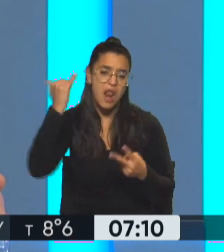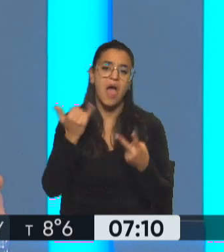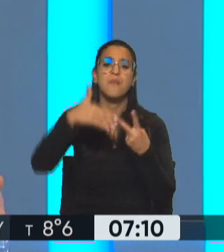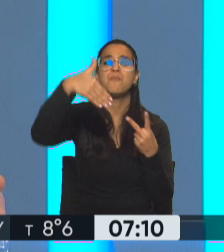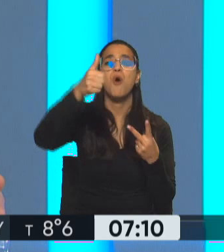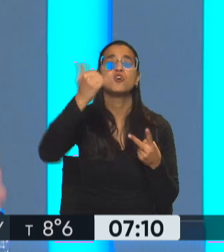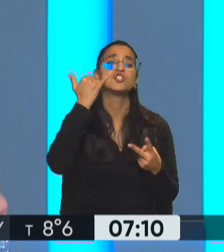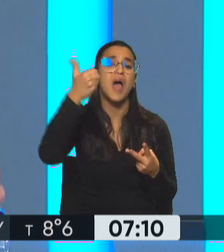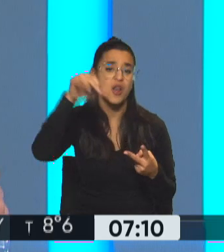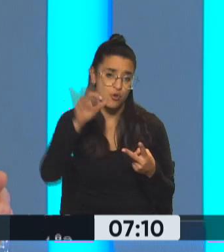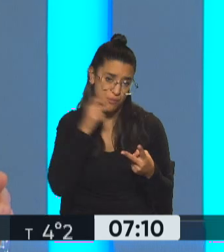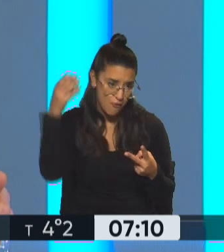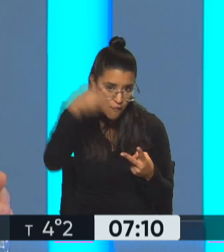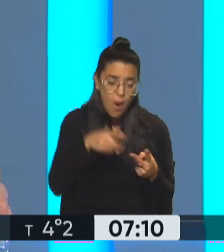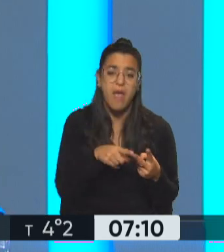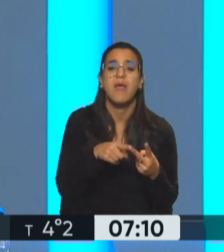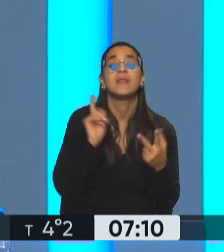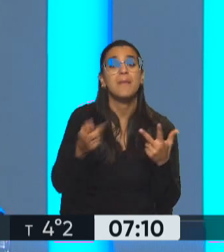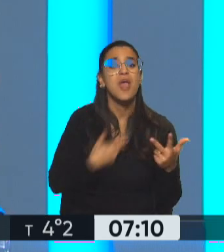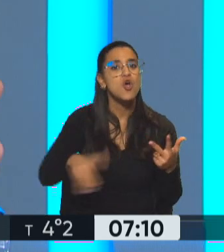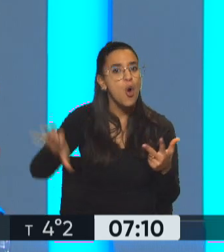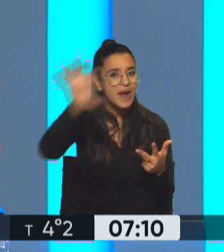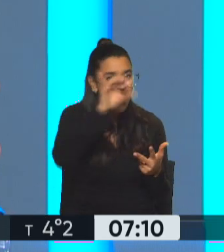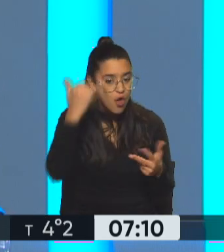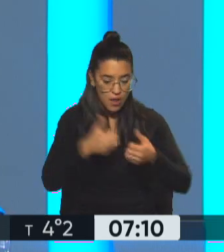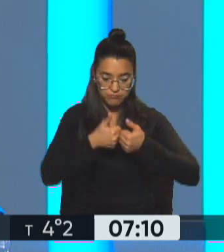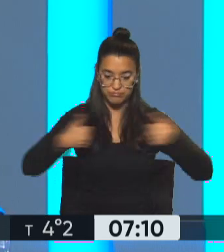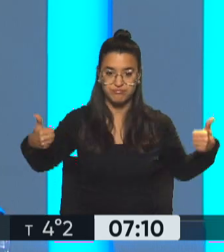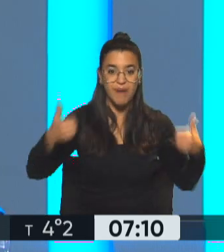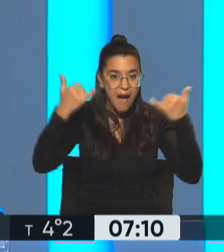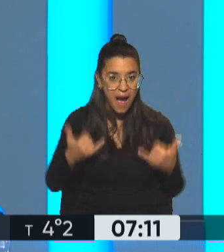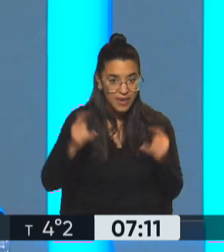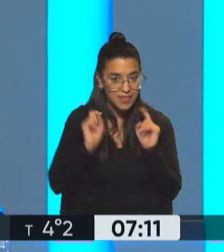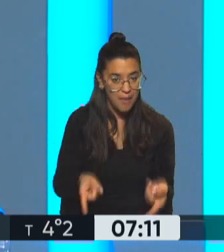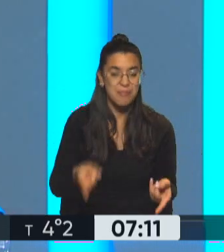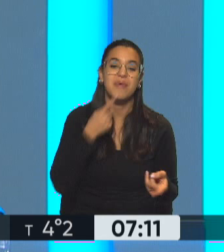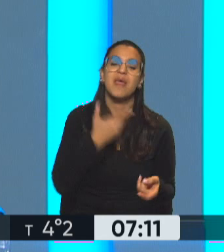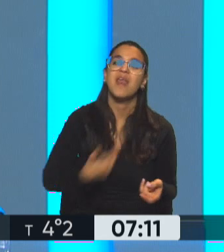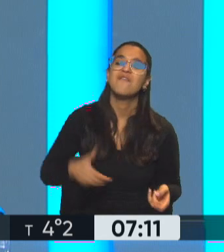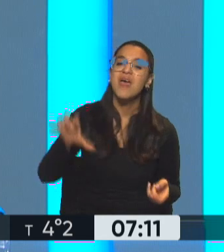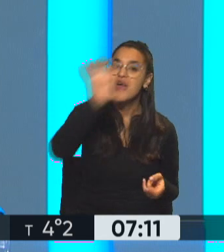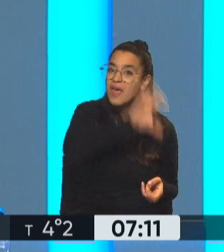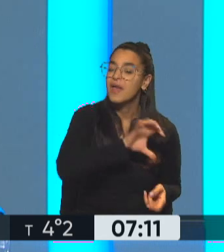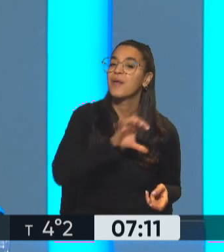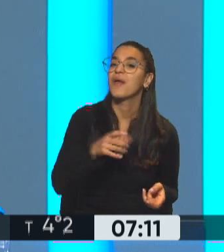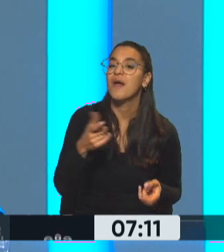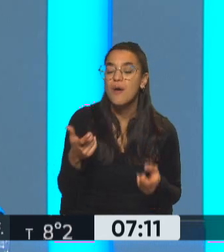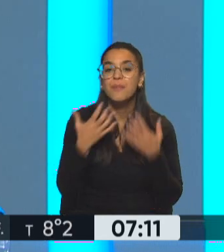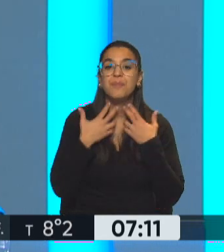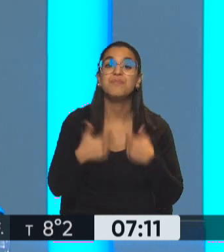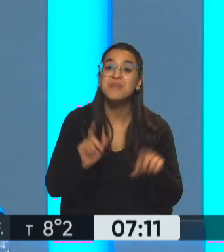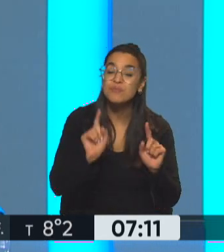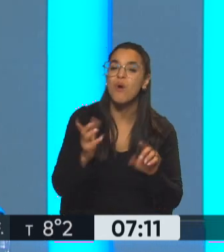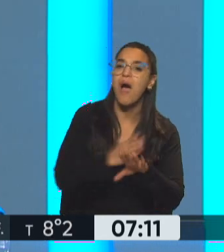moyano pero también hubo gobernadores sentados en primera fila y la referencia de los gobernadores está vinculada claro con lo que vos